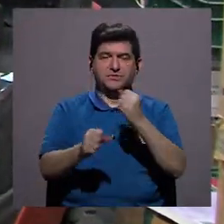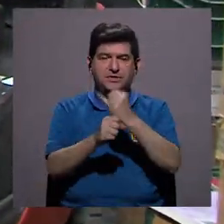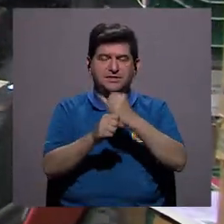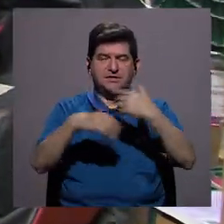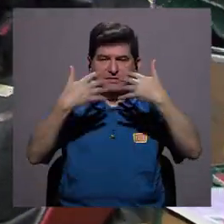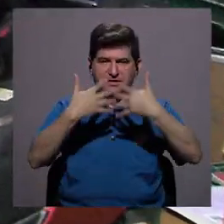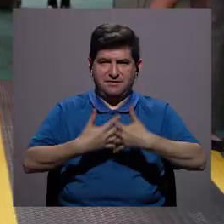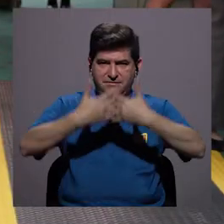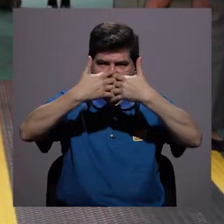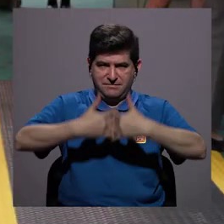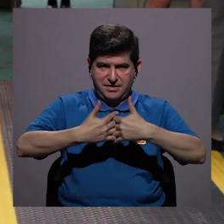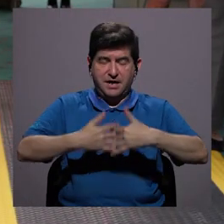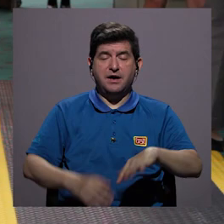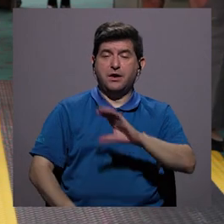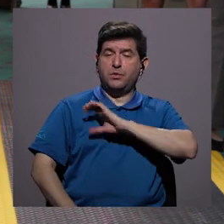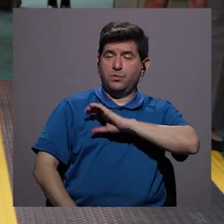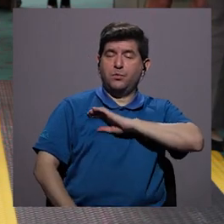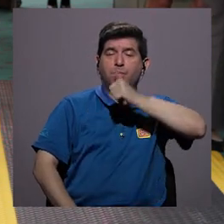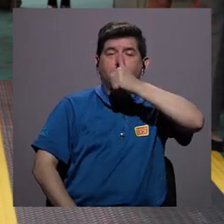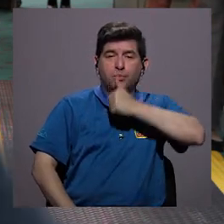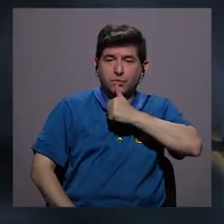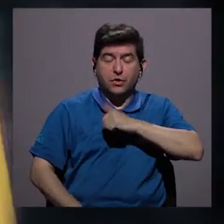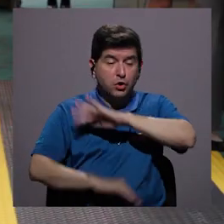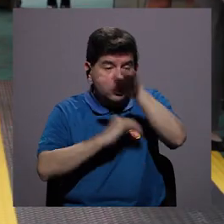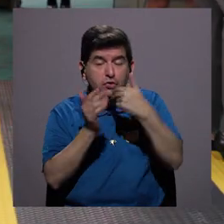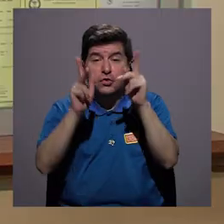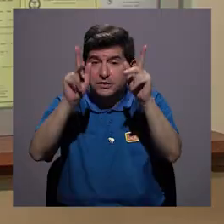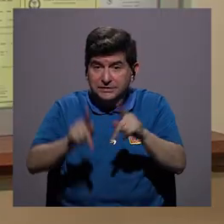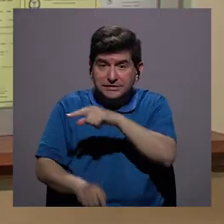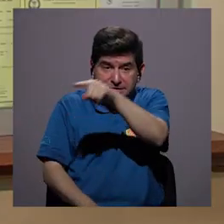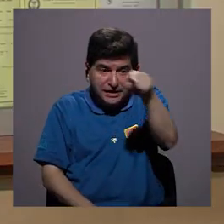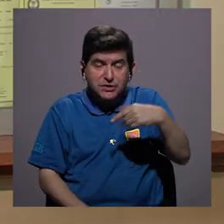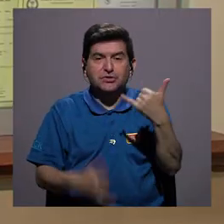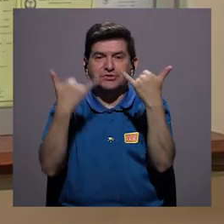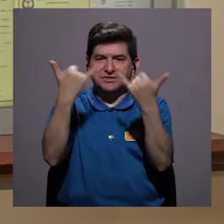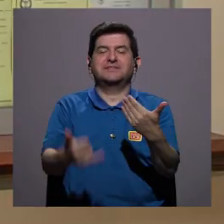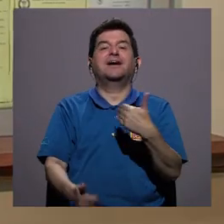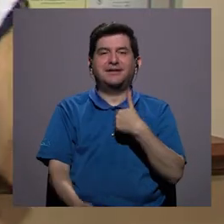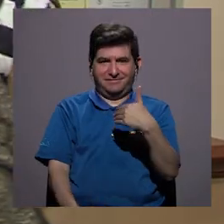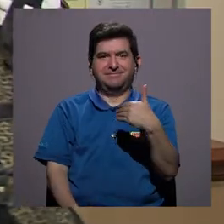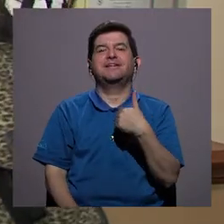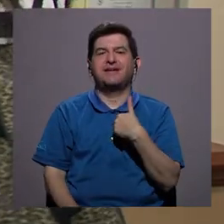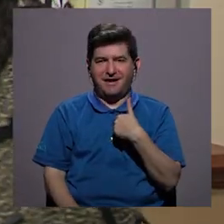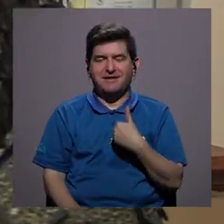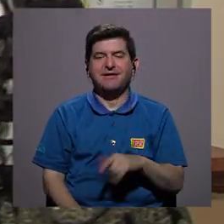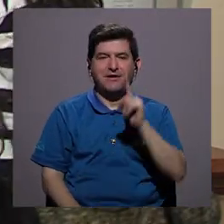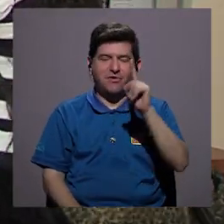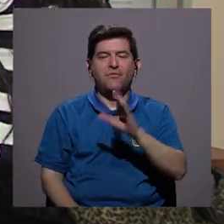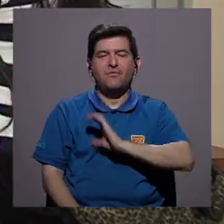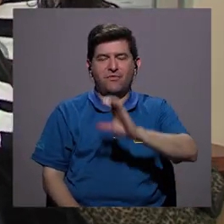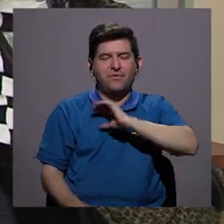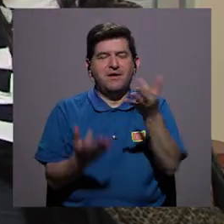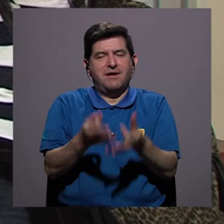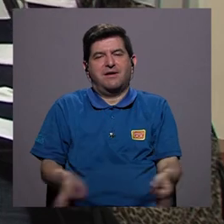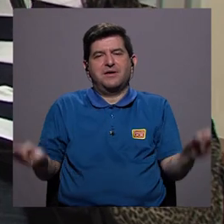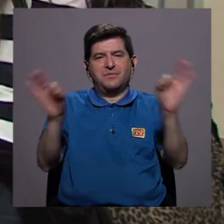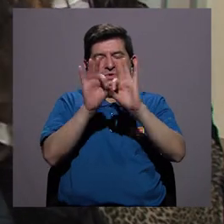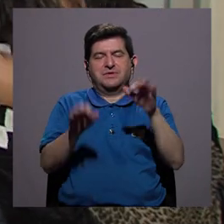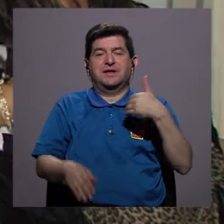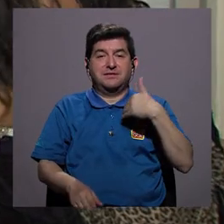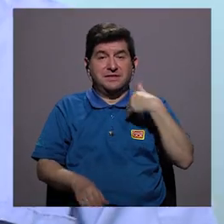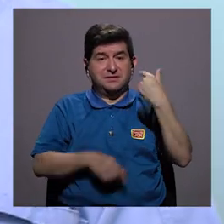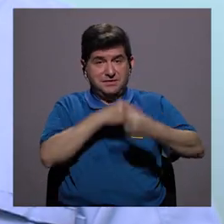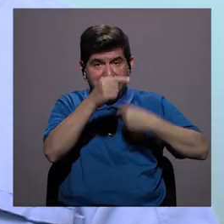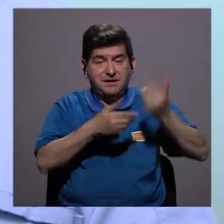industriales y otro montón de los guardas, todo este tipo de personas tienen ya un factor importante si traen